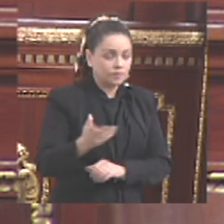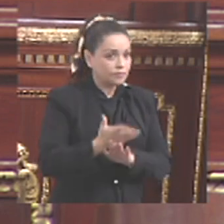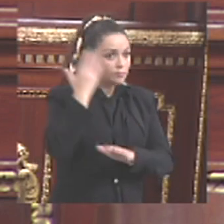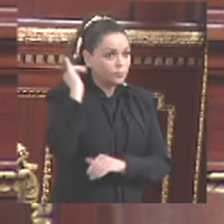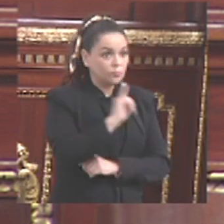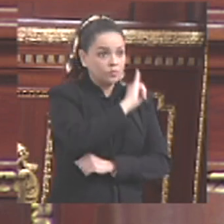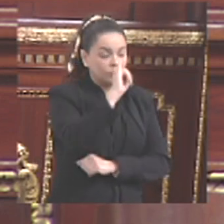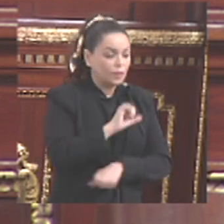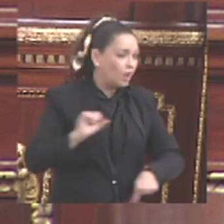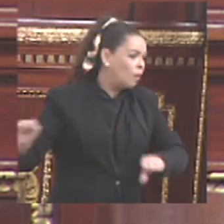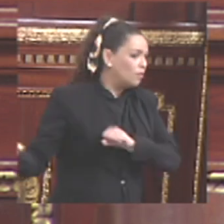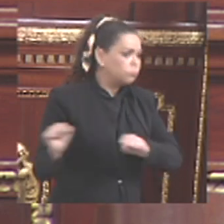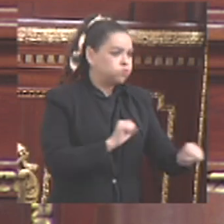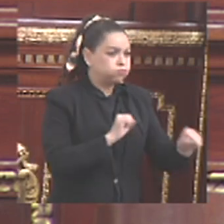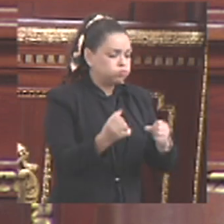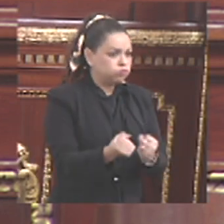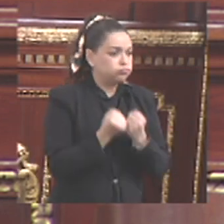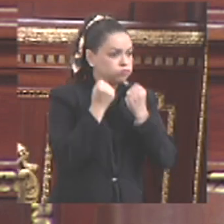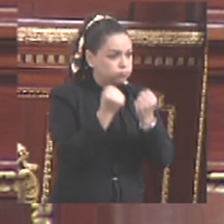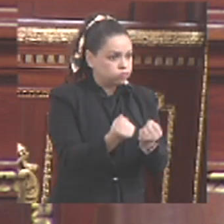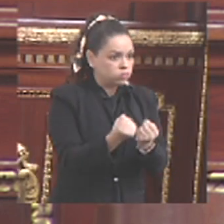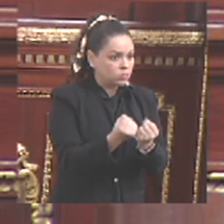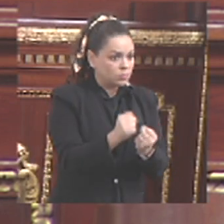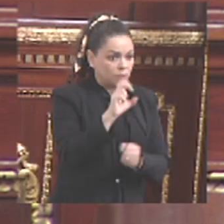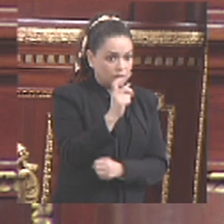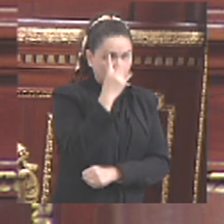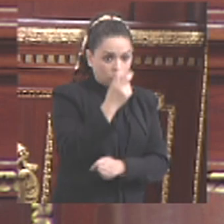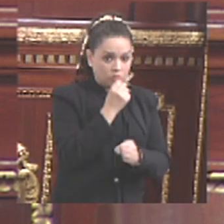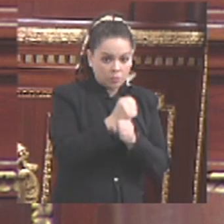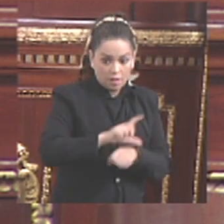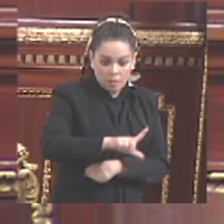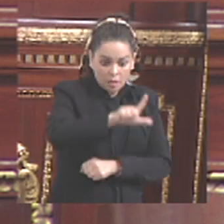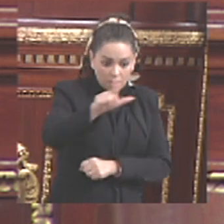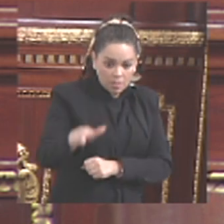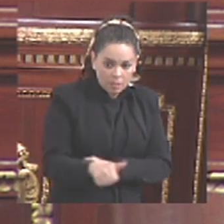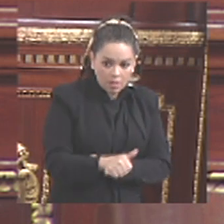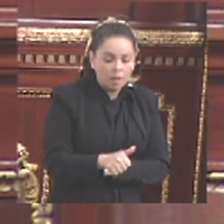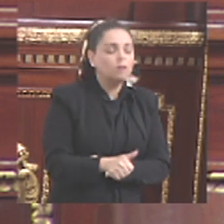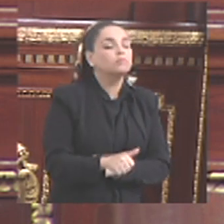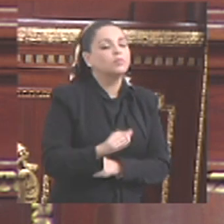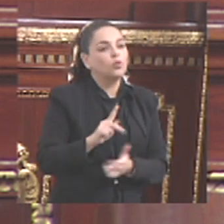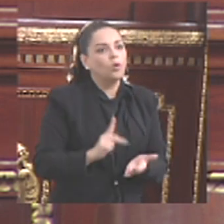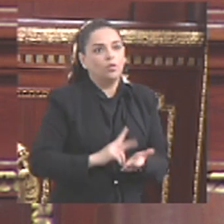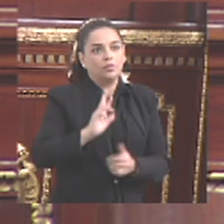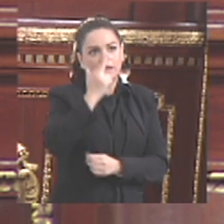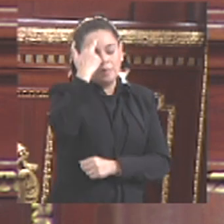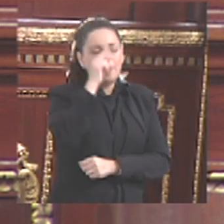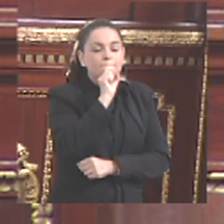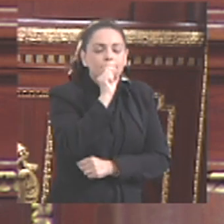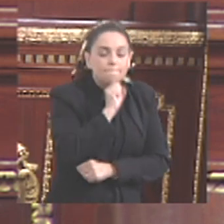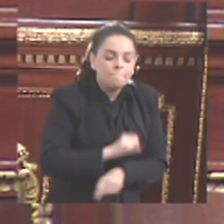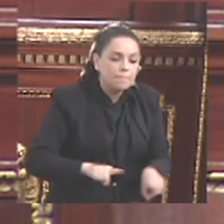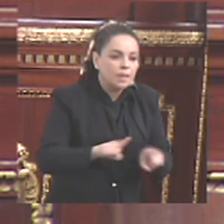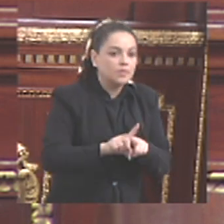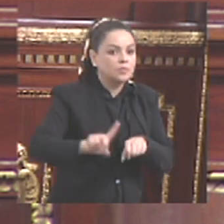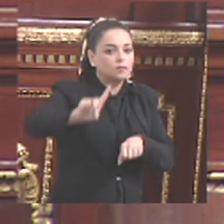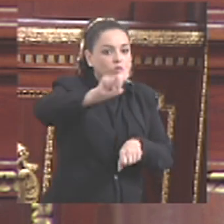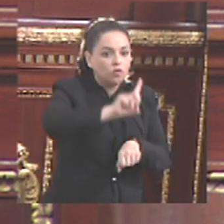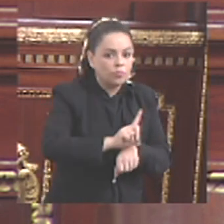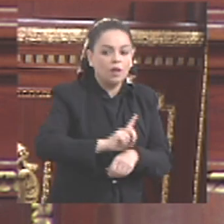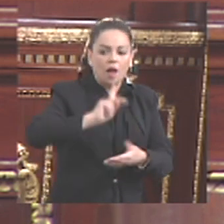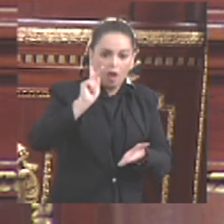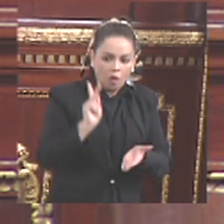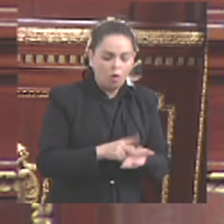Algo que la naturaleza nos volvió a recordar 32 años después en la misma fecha, poniendo a prueba nuevamente a toda la